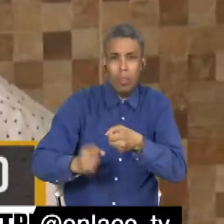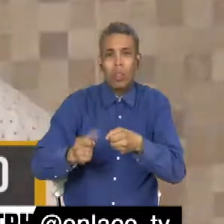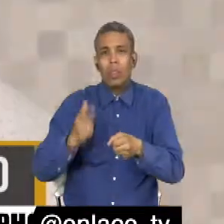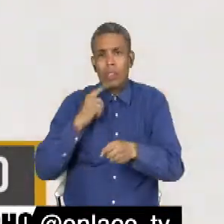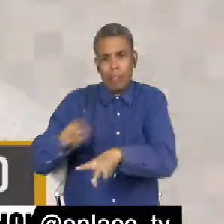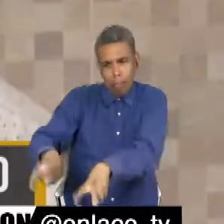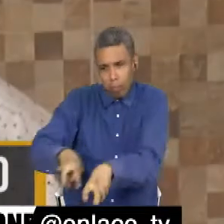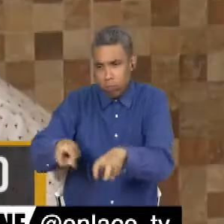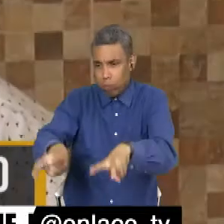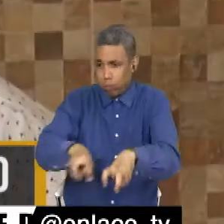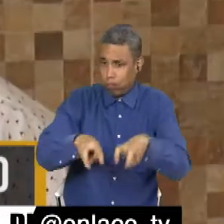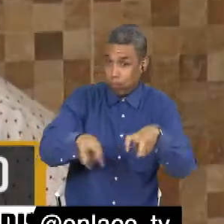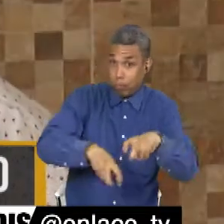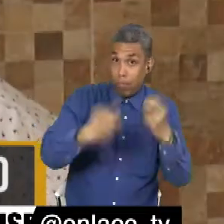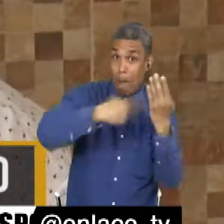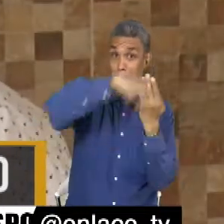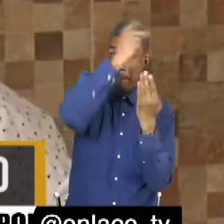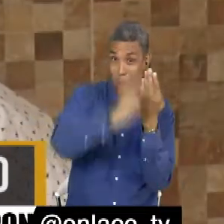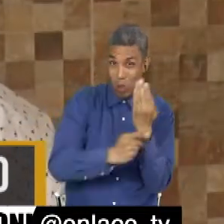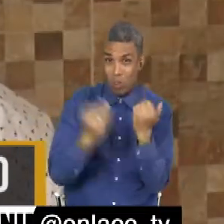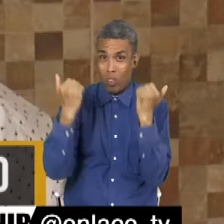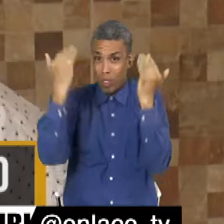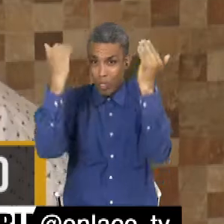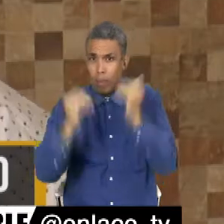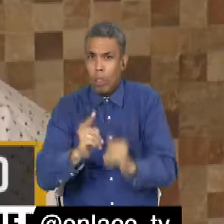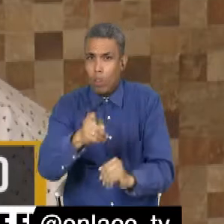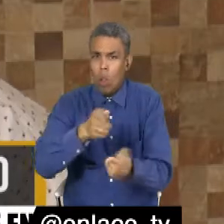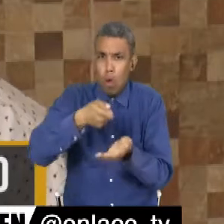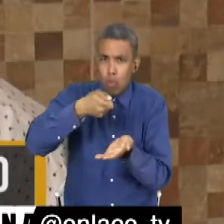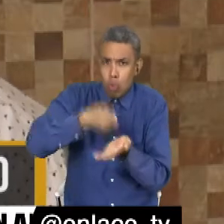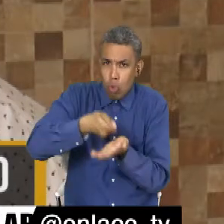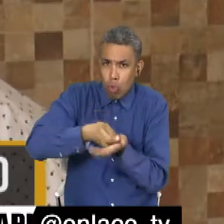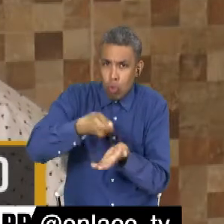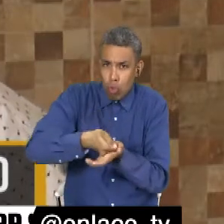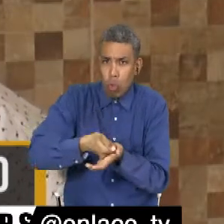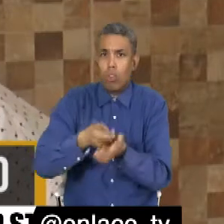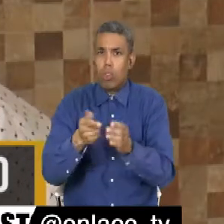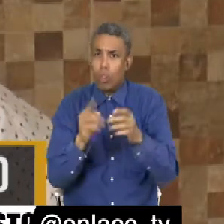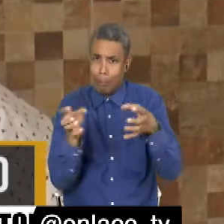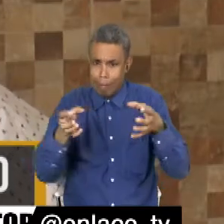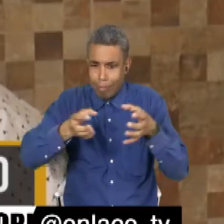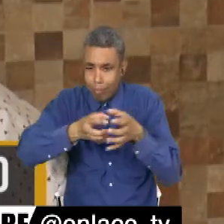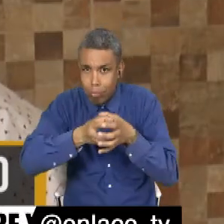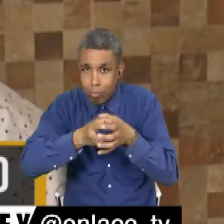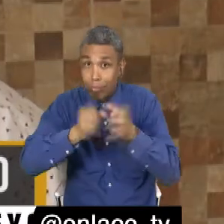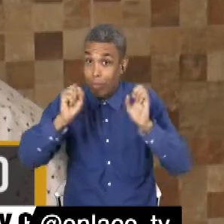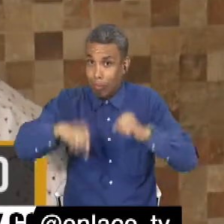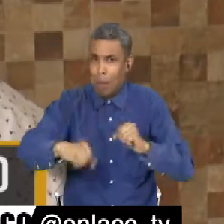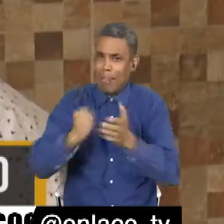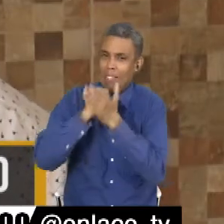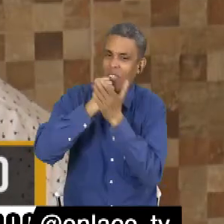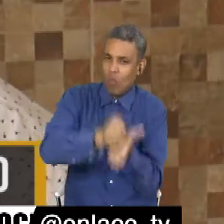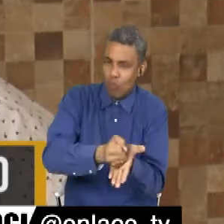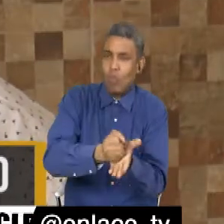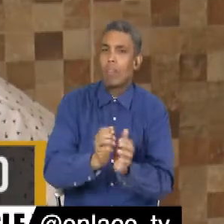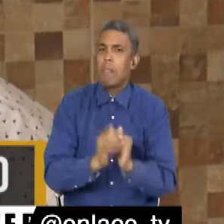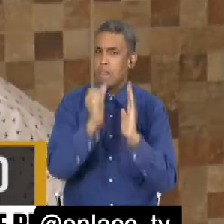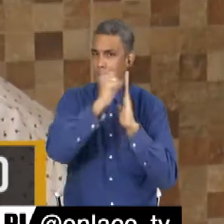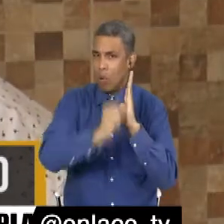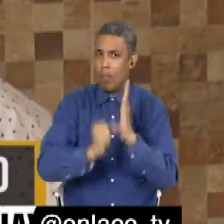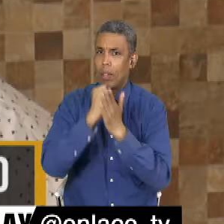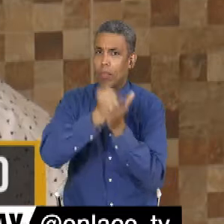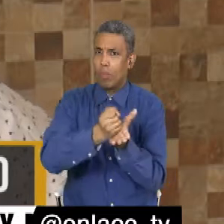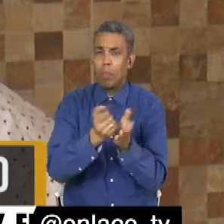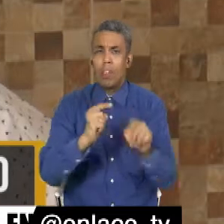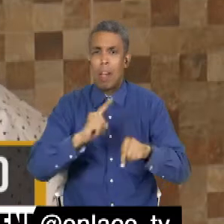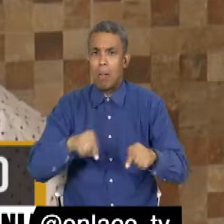los asociados. Con estas actividades buscamos que las personas asistan y tengan conocimiento sobre